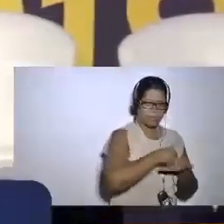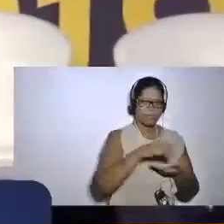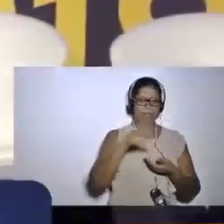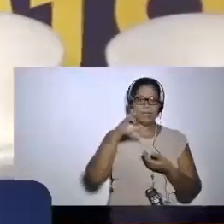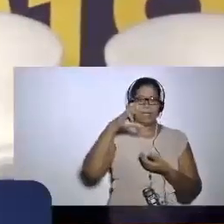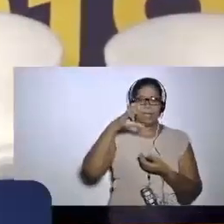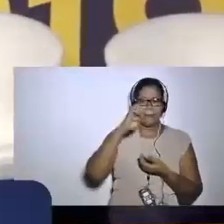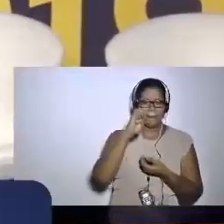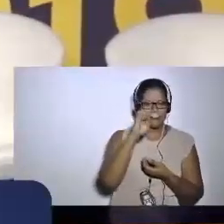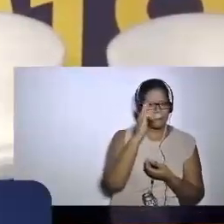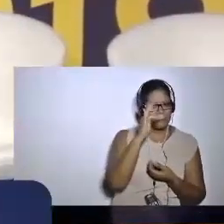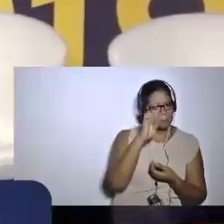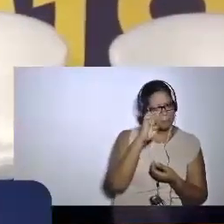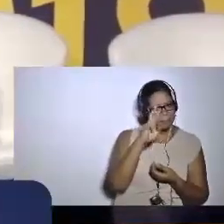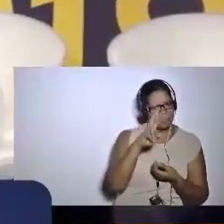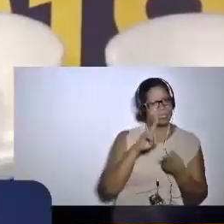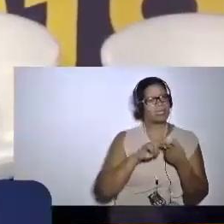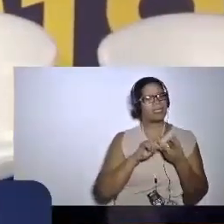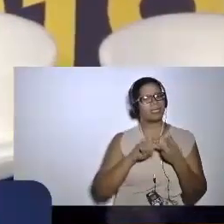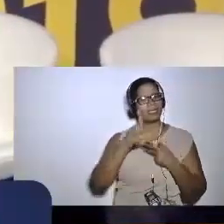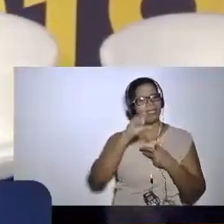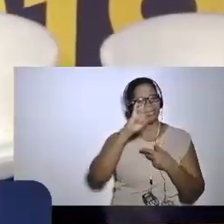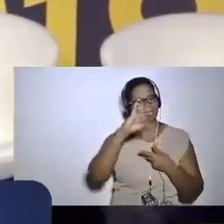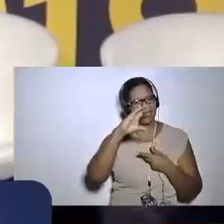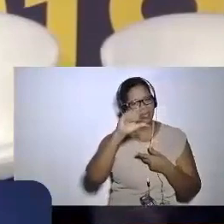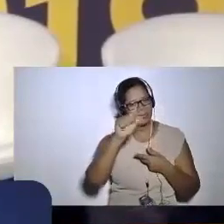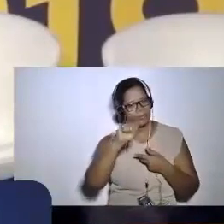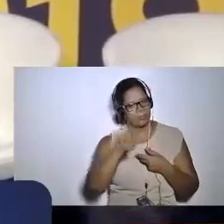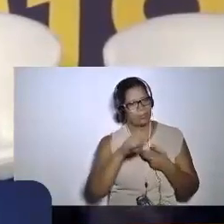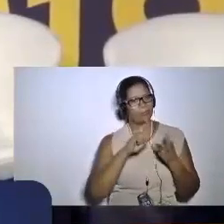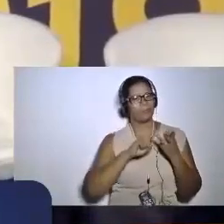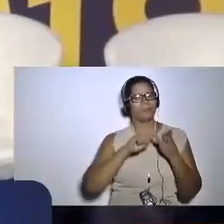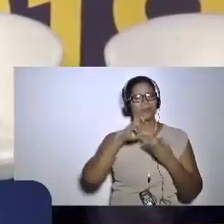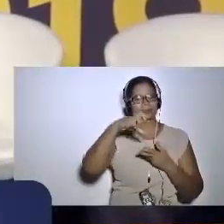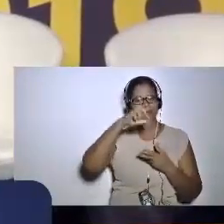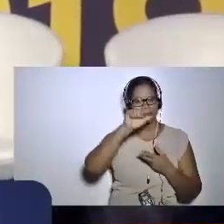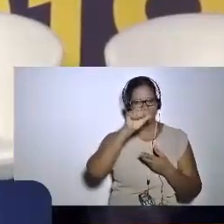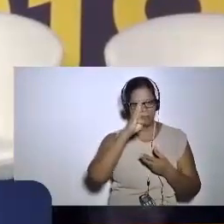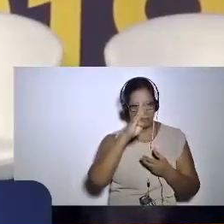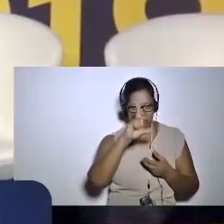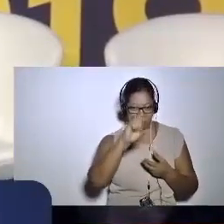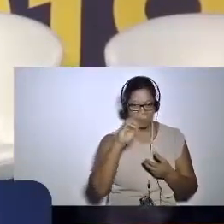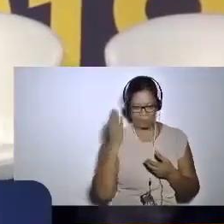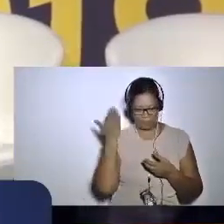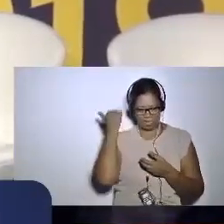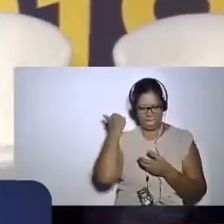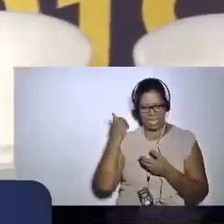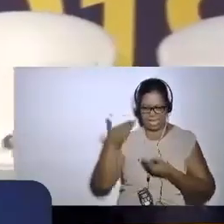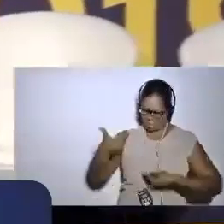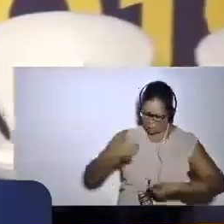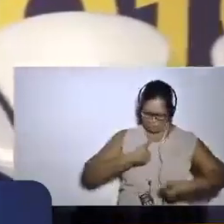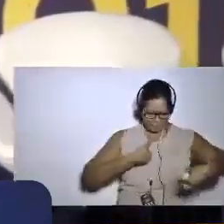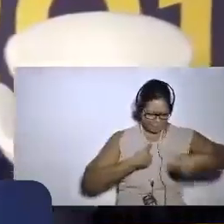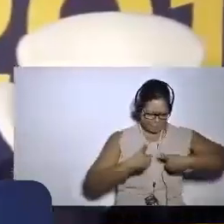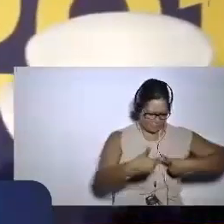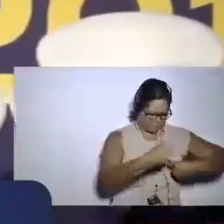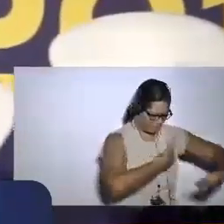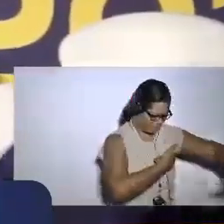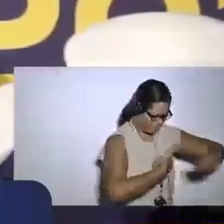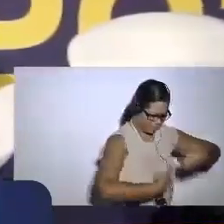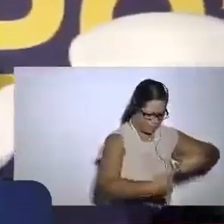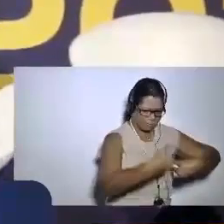Peter, Pablo, Luca, todos estos defensores de las redes de comunidades y de comunicaciones. Es